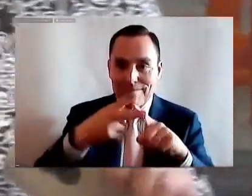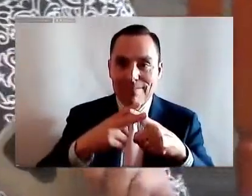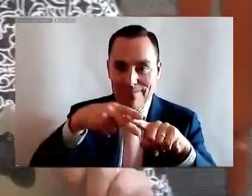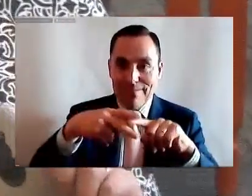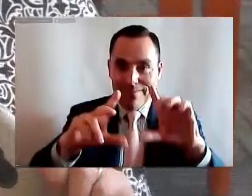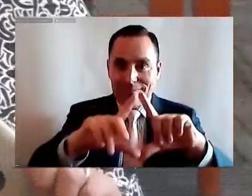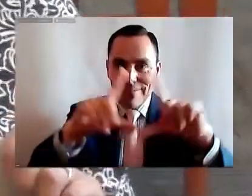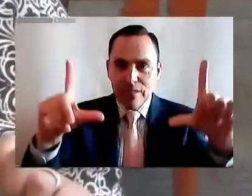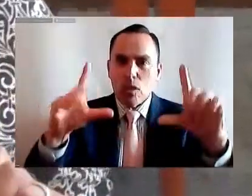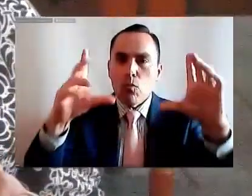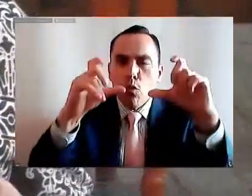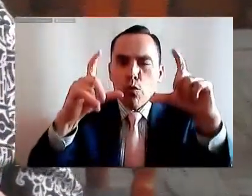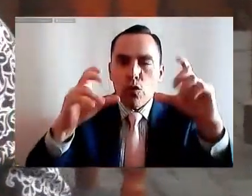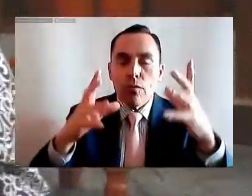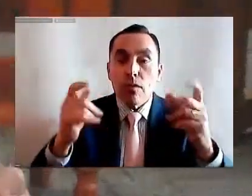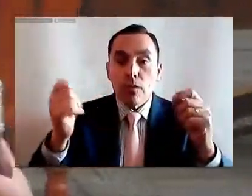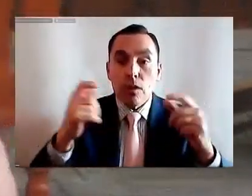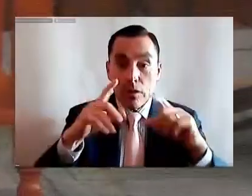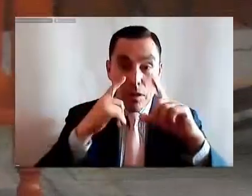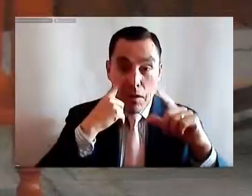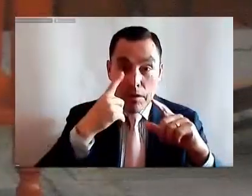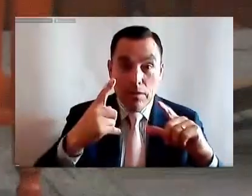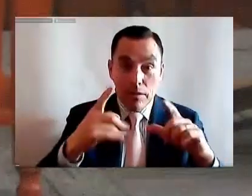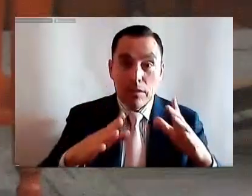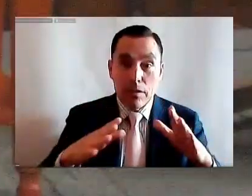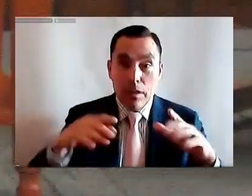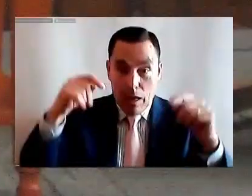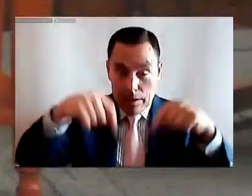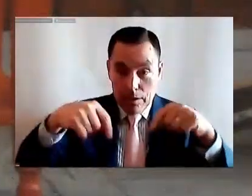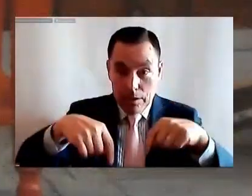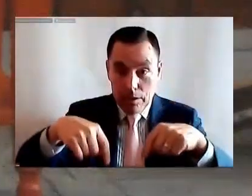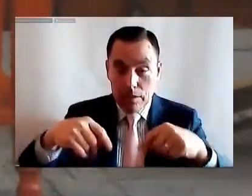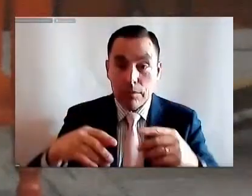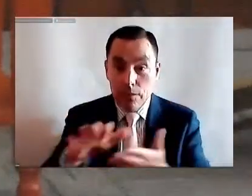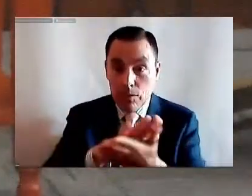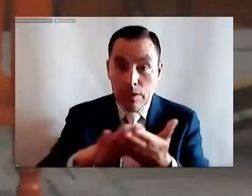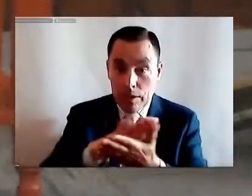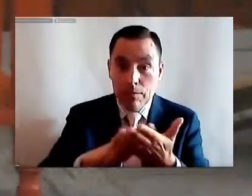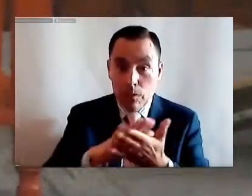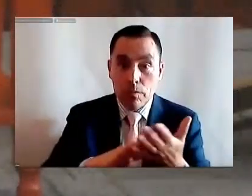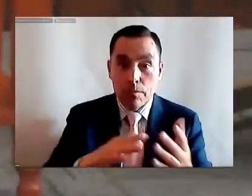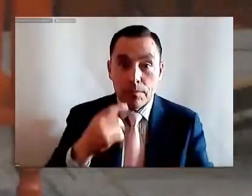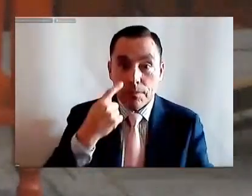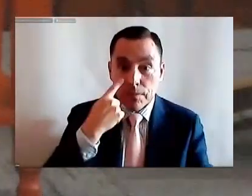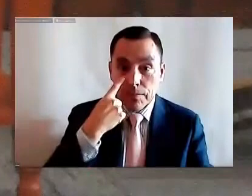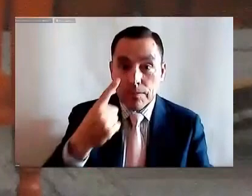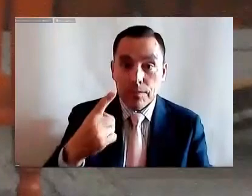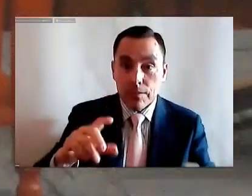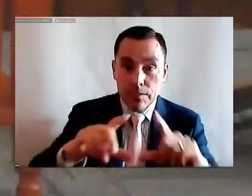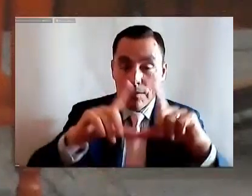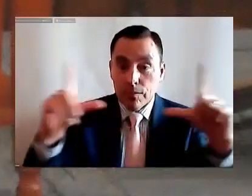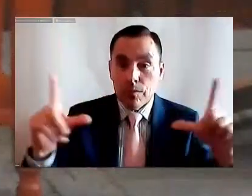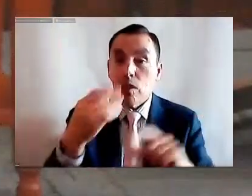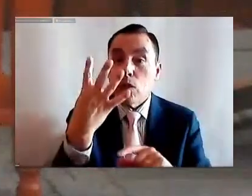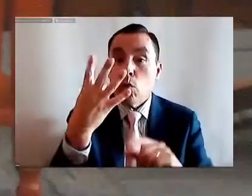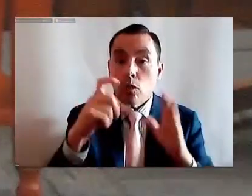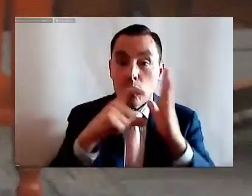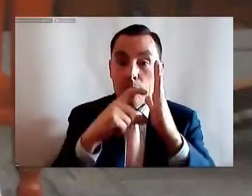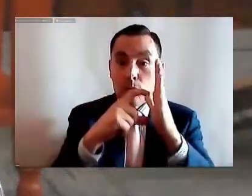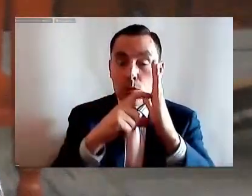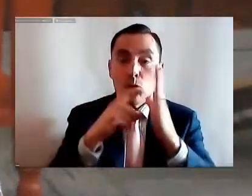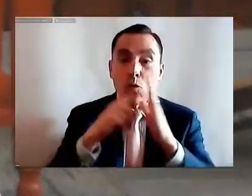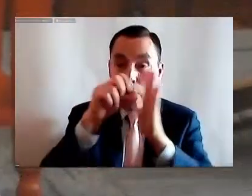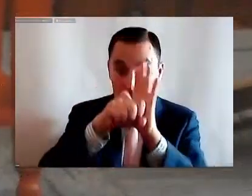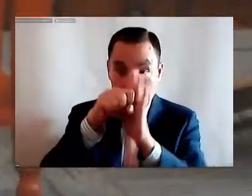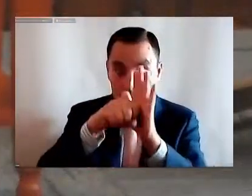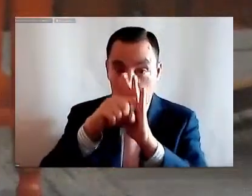La primera es un podcast, se ha hecho referencia aquí, es un podcast de 4 capítulos que grabamos con jueces y juezas,